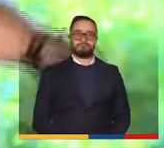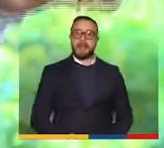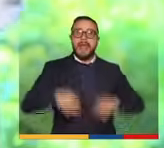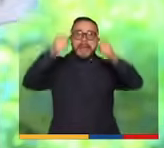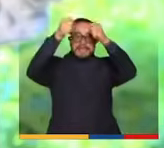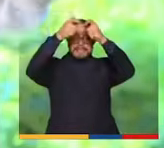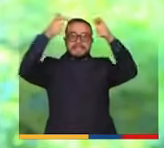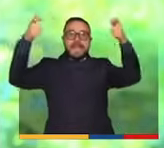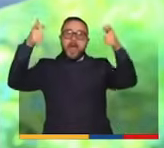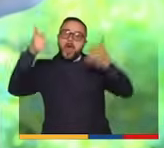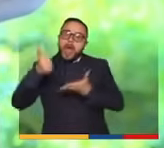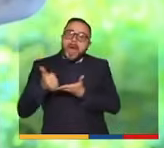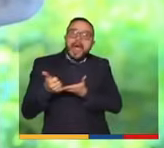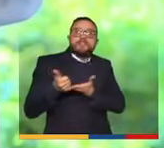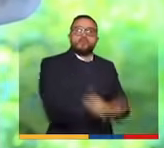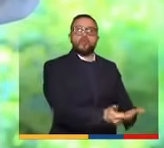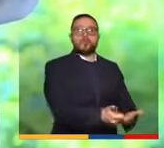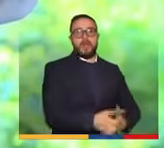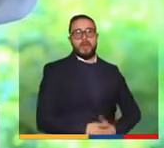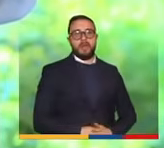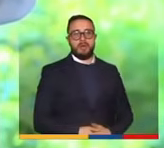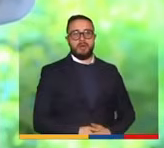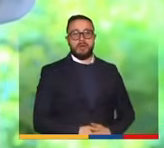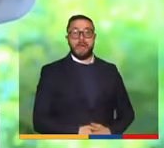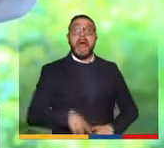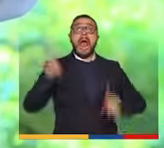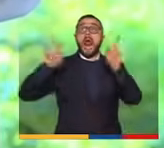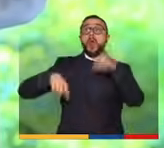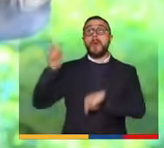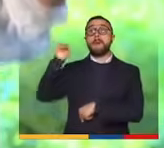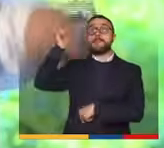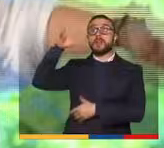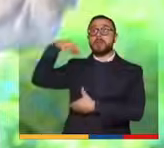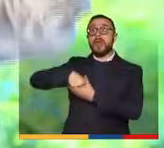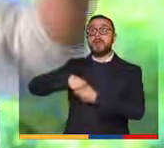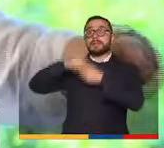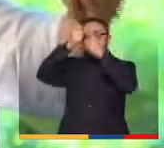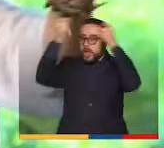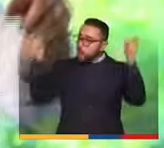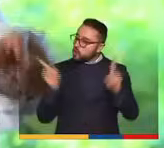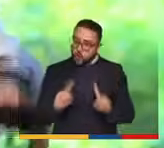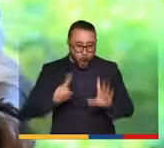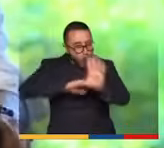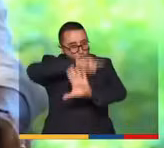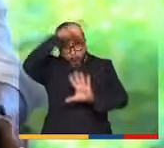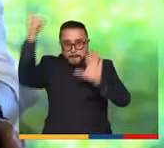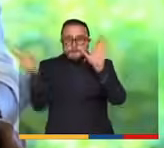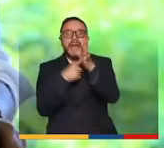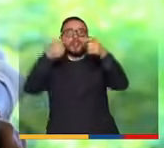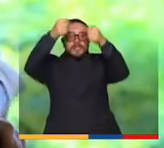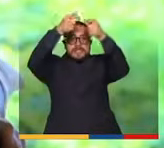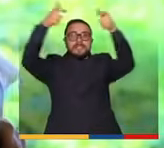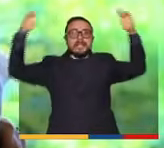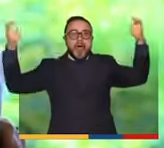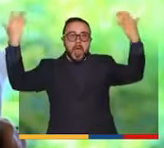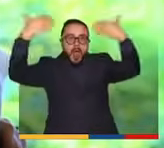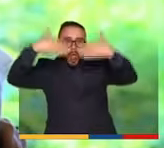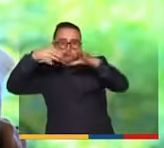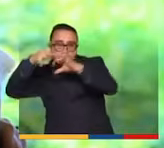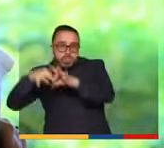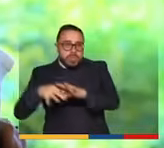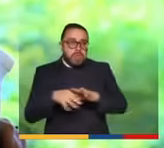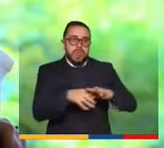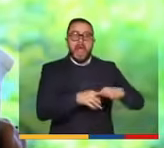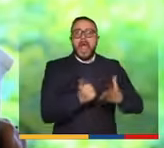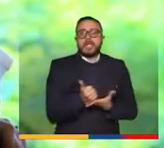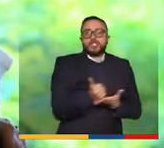no de unos políticos dentro del Estado, sino del Estado colombiano. El Estado colombiano